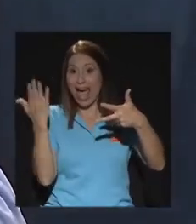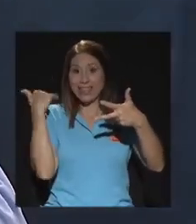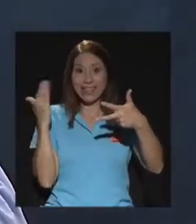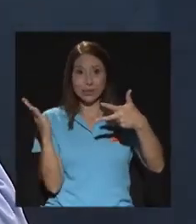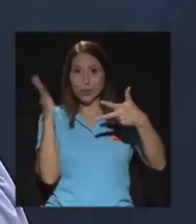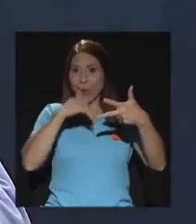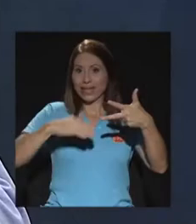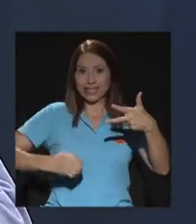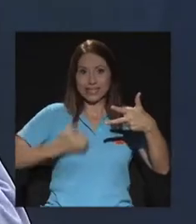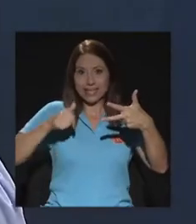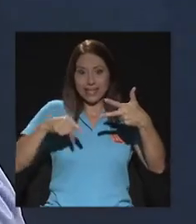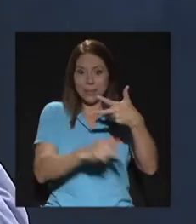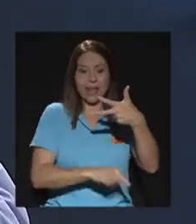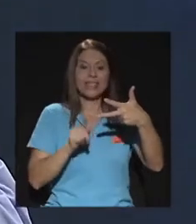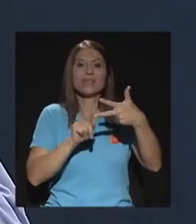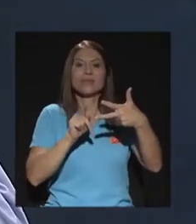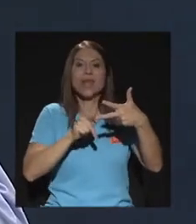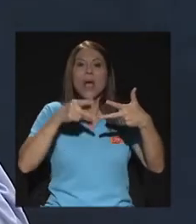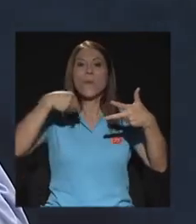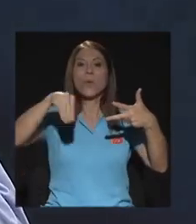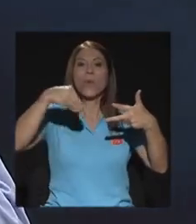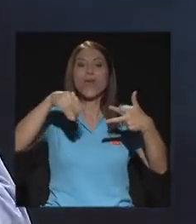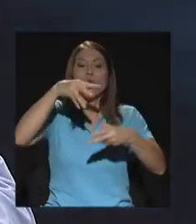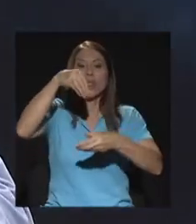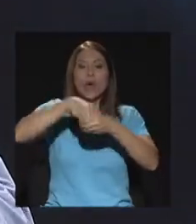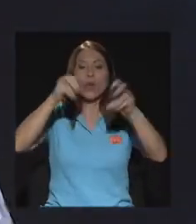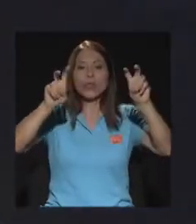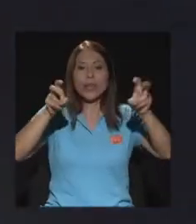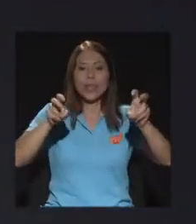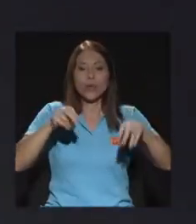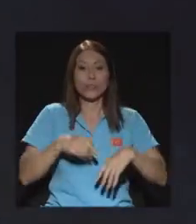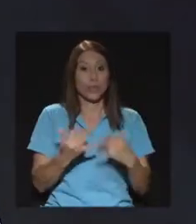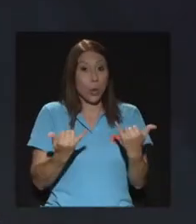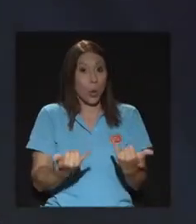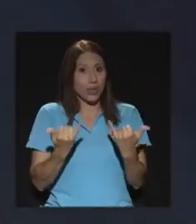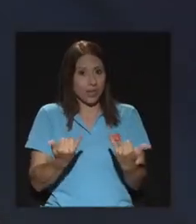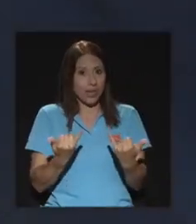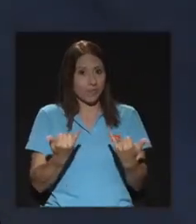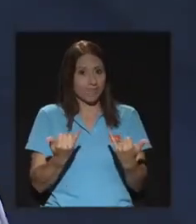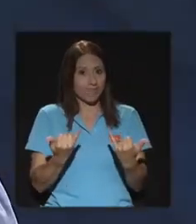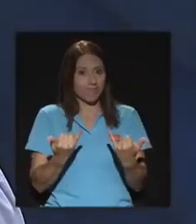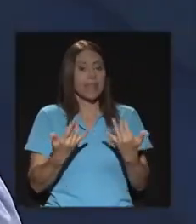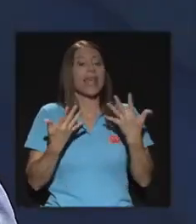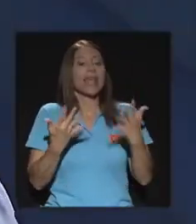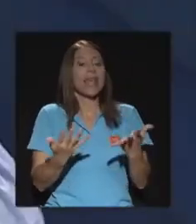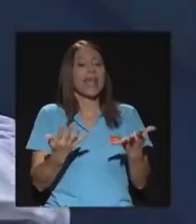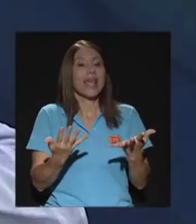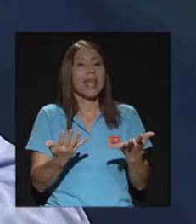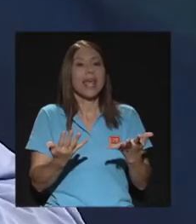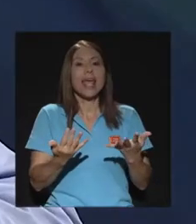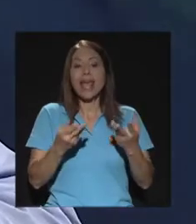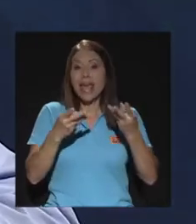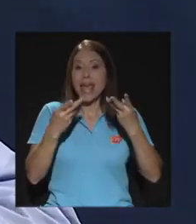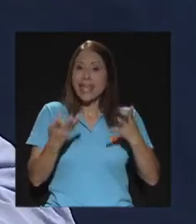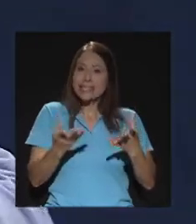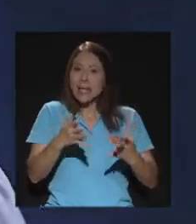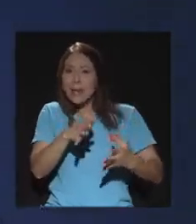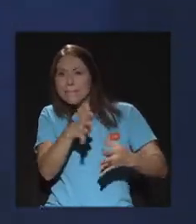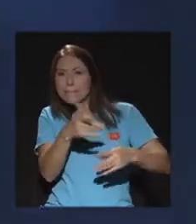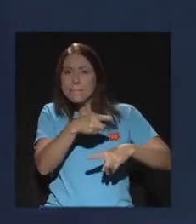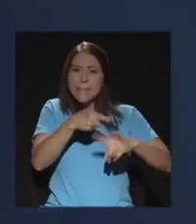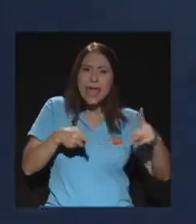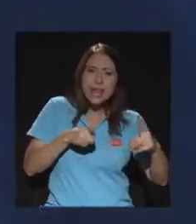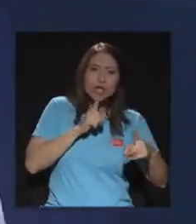el país, que es el proveedor de contenido. Hoy día, y es importante también aclarar que es medio cierto,